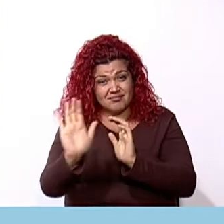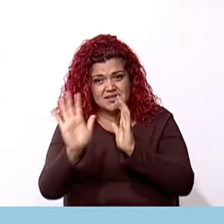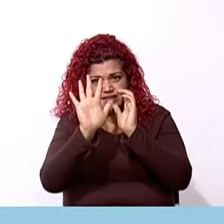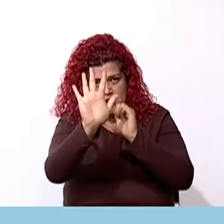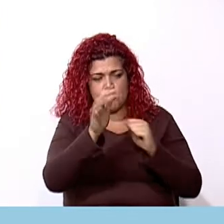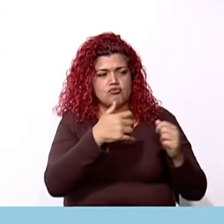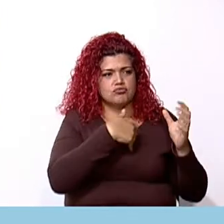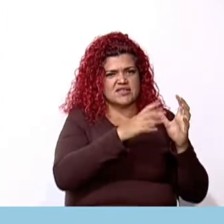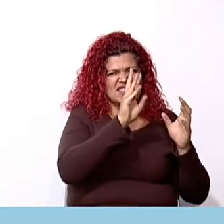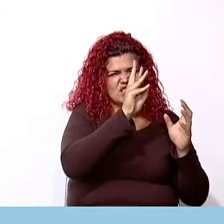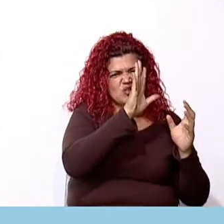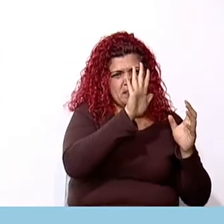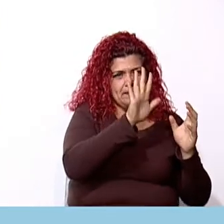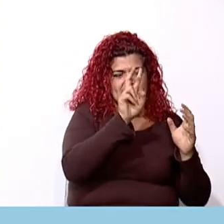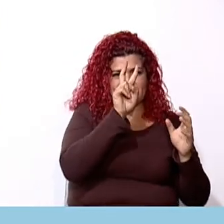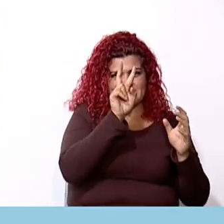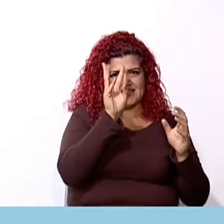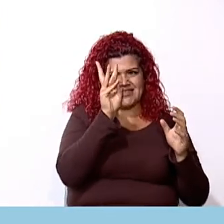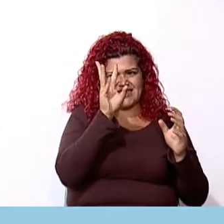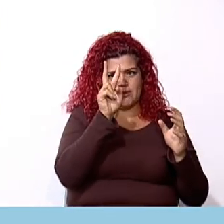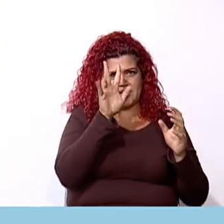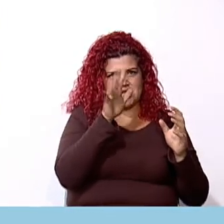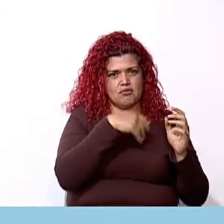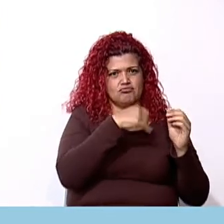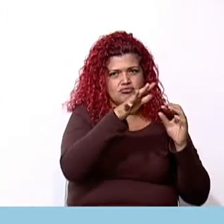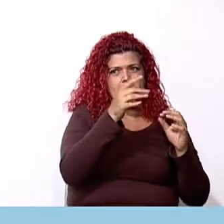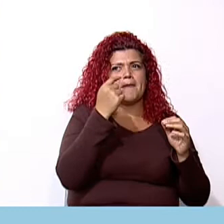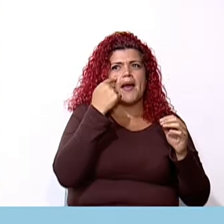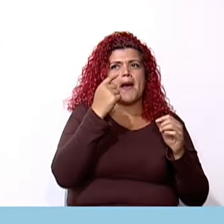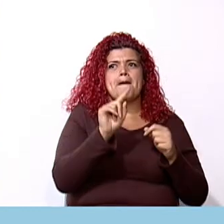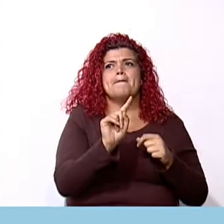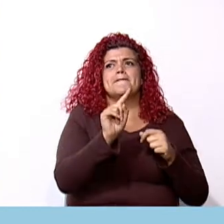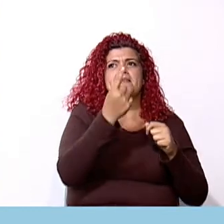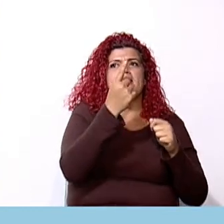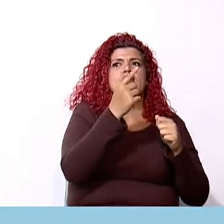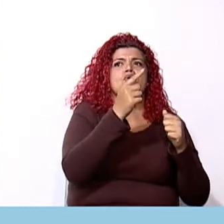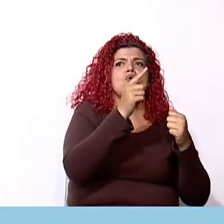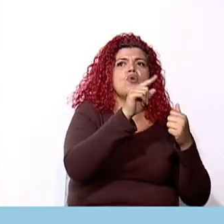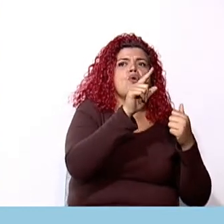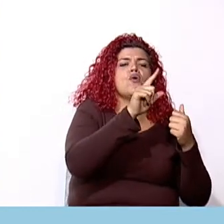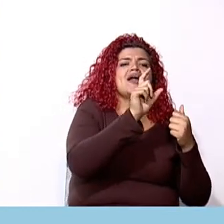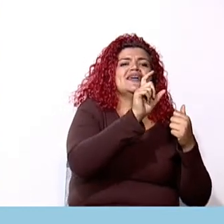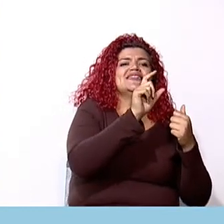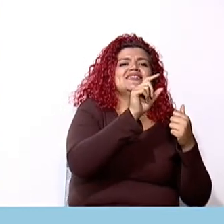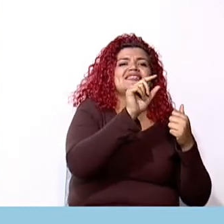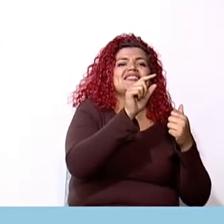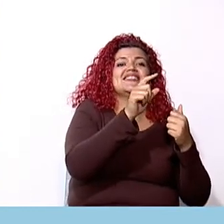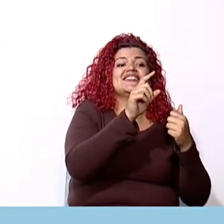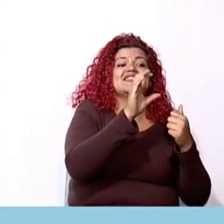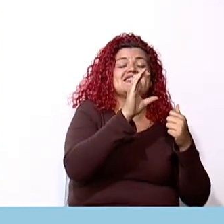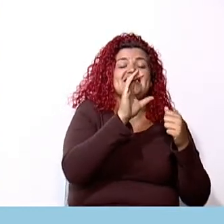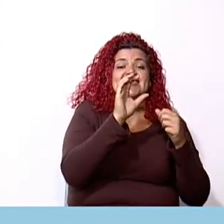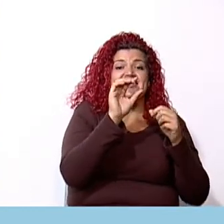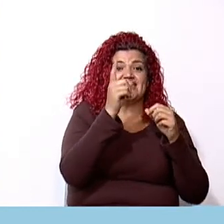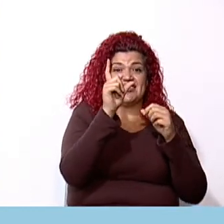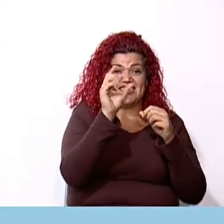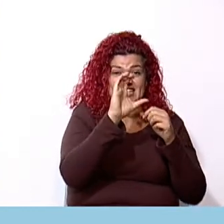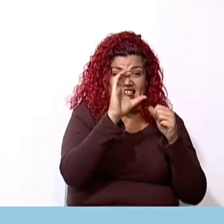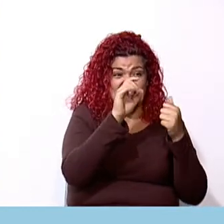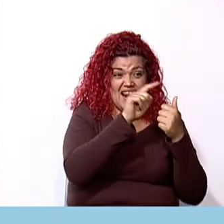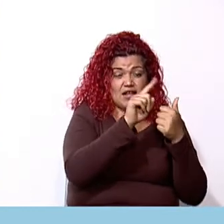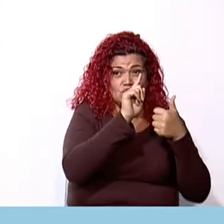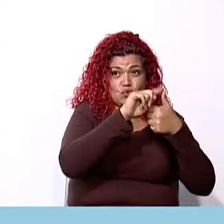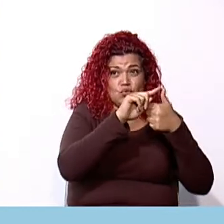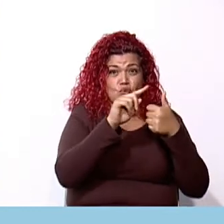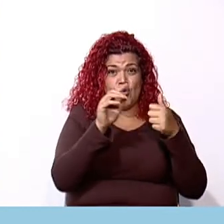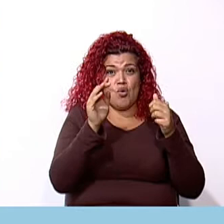vamos con las centenas. Una centena para el hogar 1, una para el hogar 2, otra para el hogar